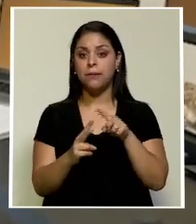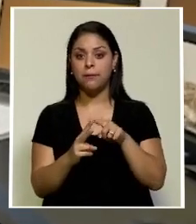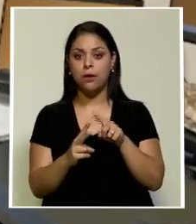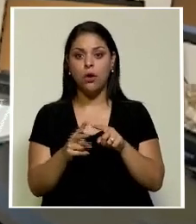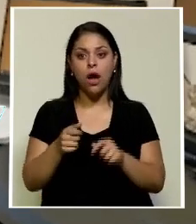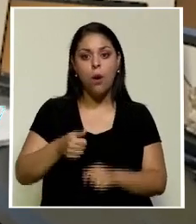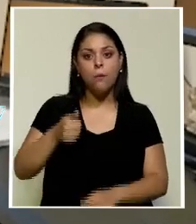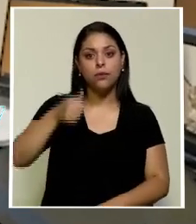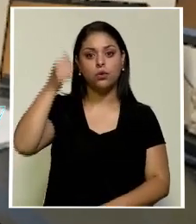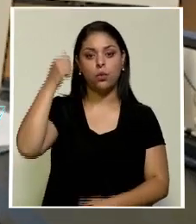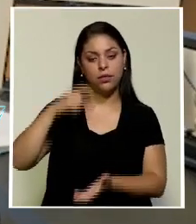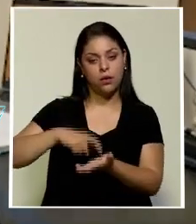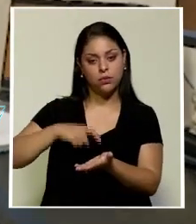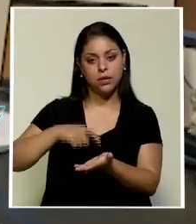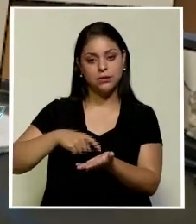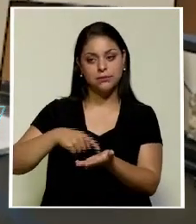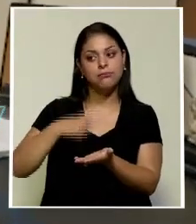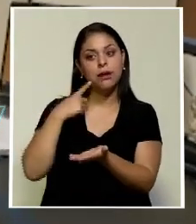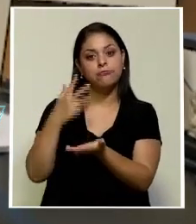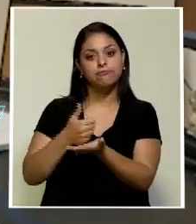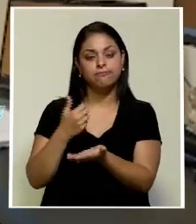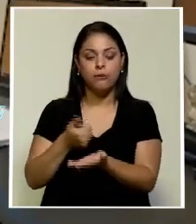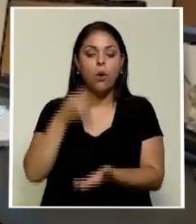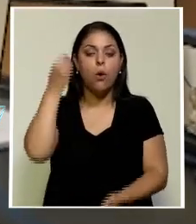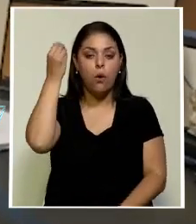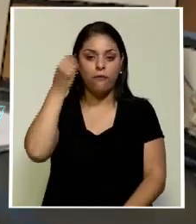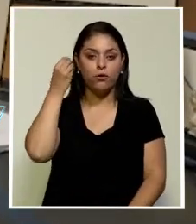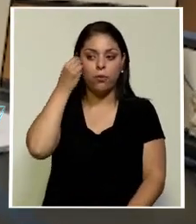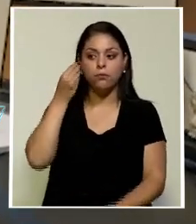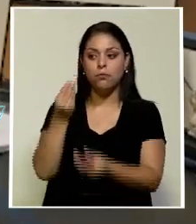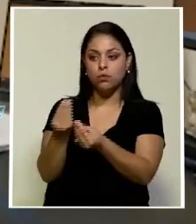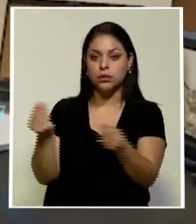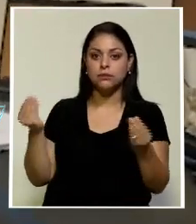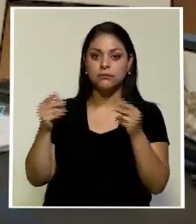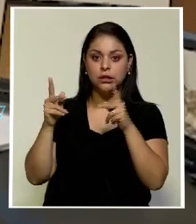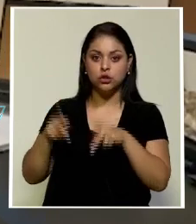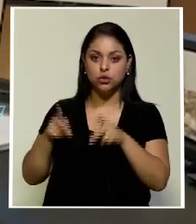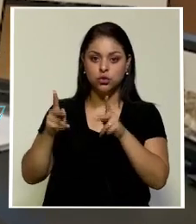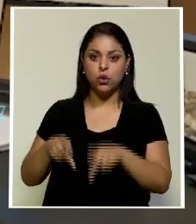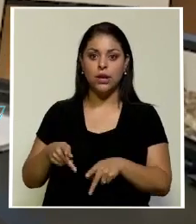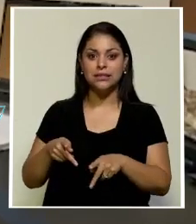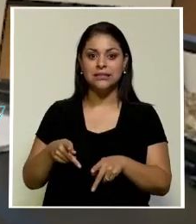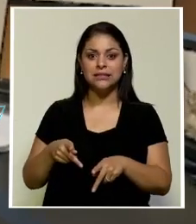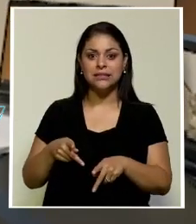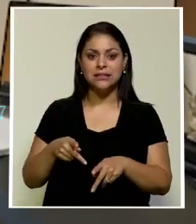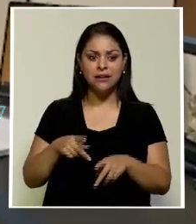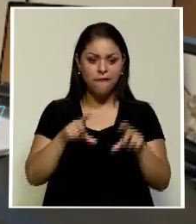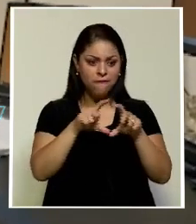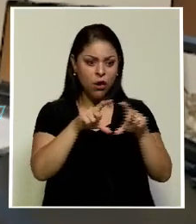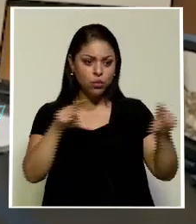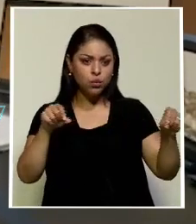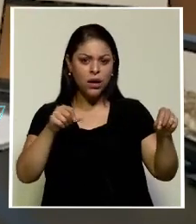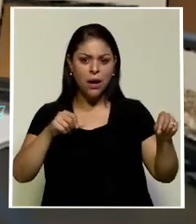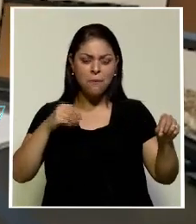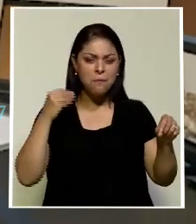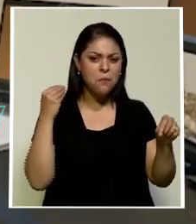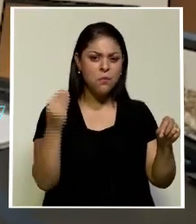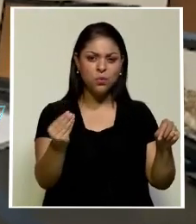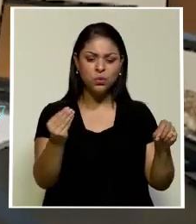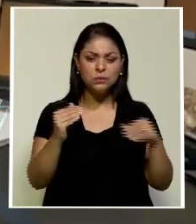cobrar, obviamente porque muchos usuarios recibieron facturaciones excesivas y entonces